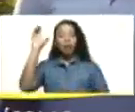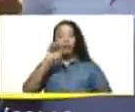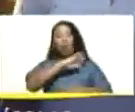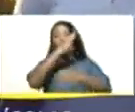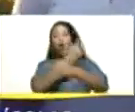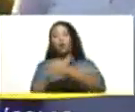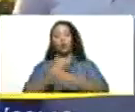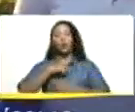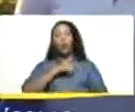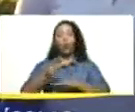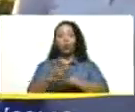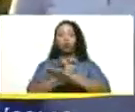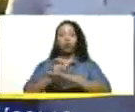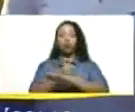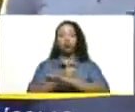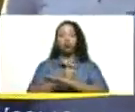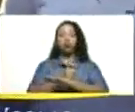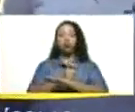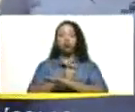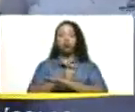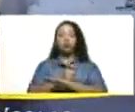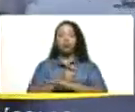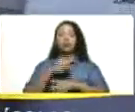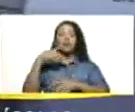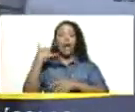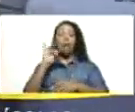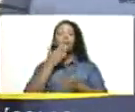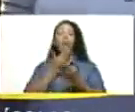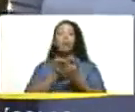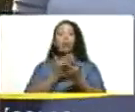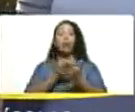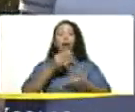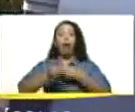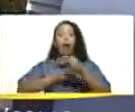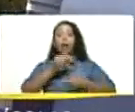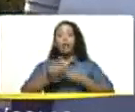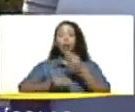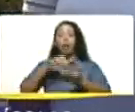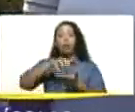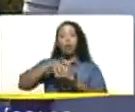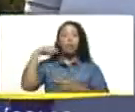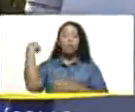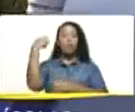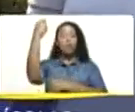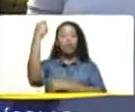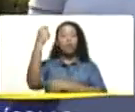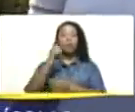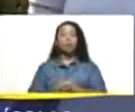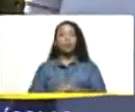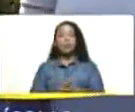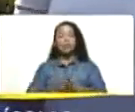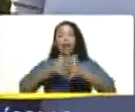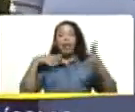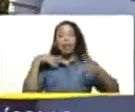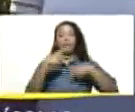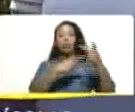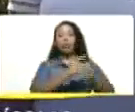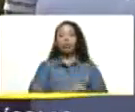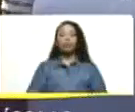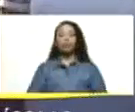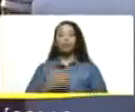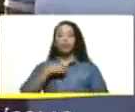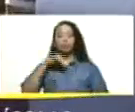Parra, productor agrourbano también, de acá del Estado Apure. Bueno, señor presidente, hermano presidente, acá